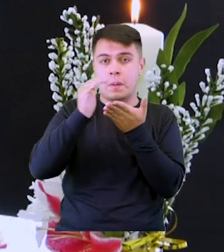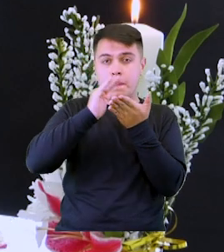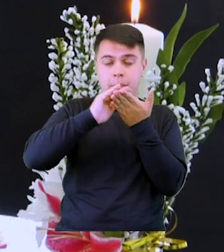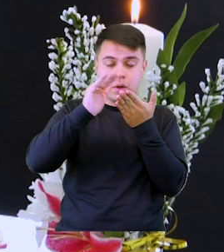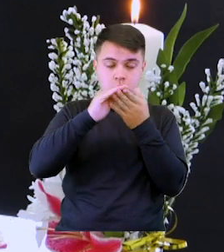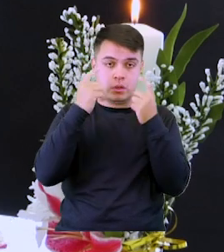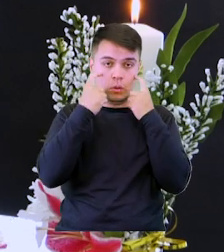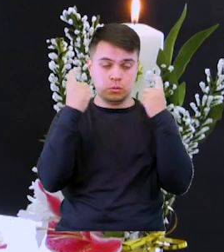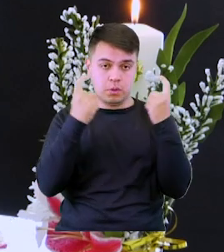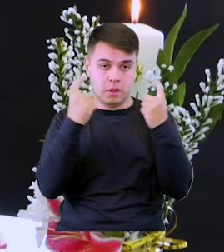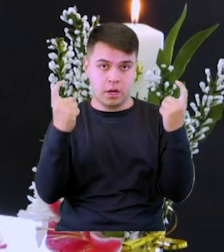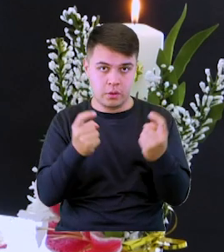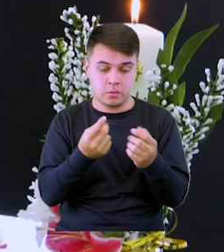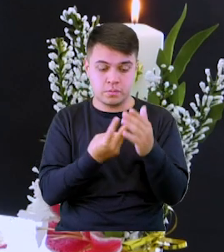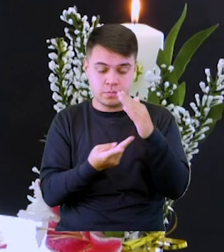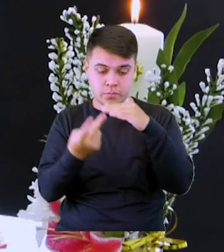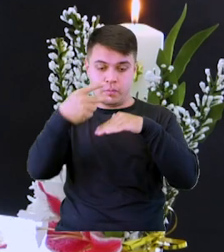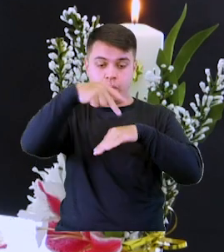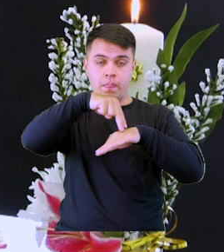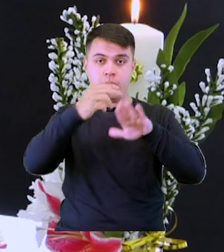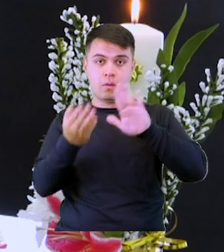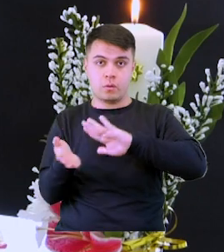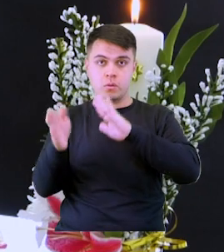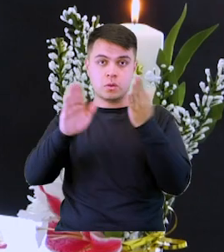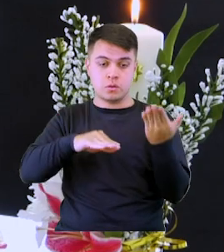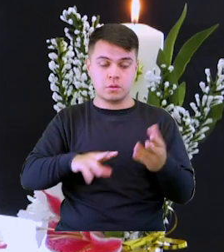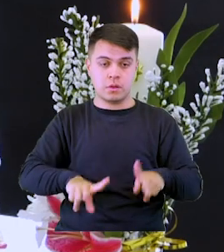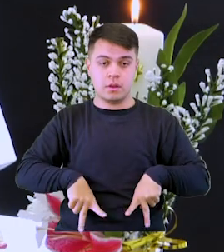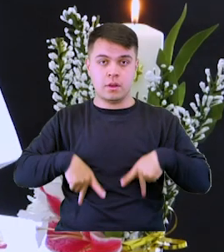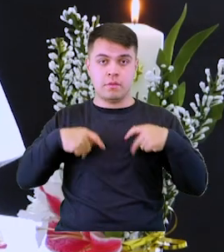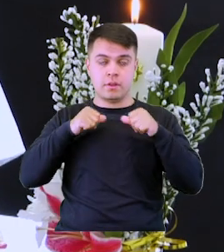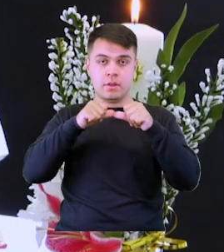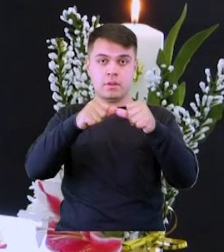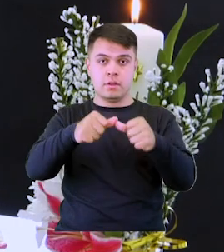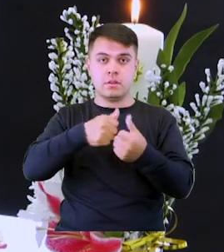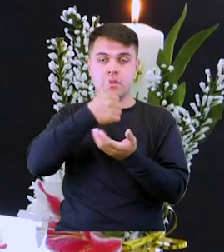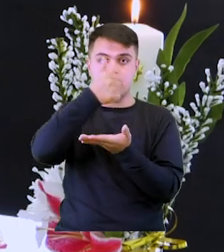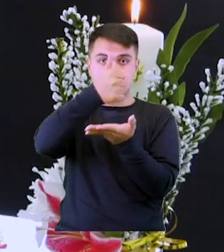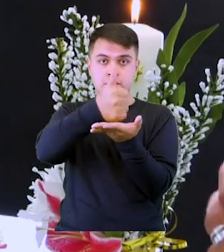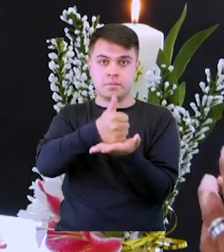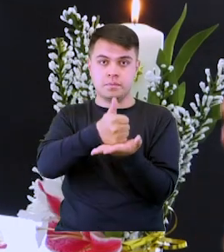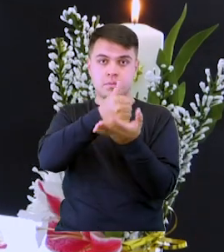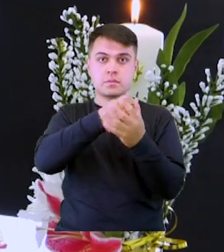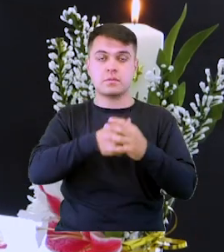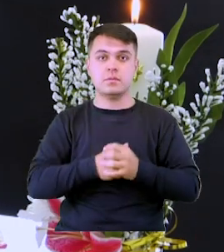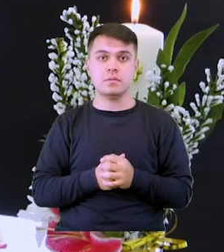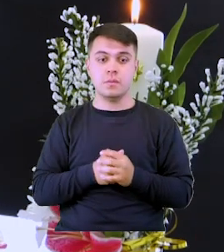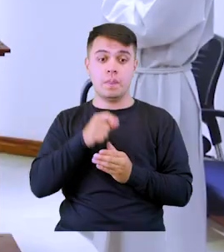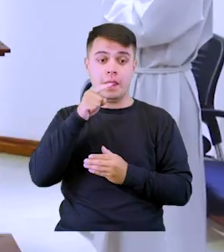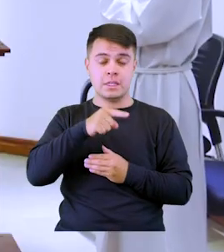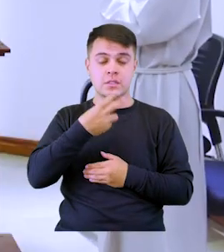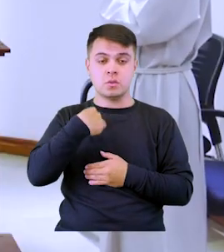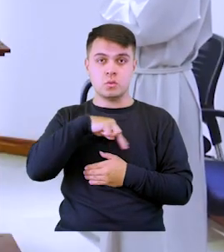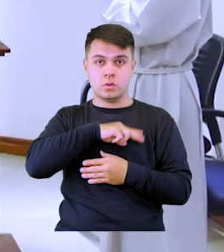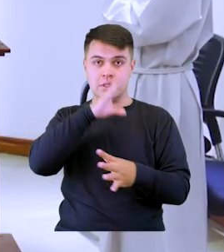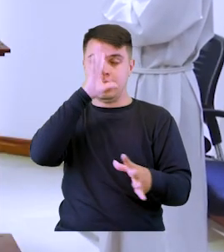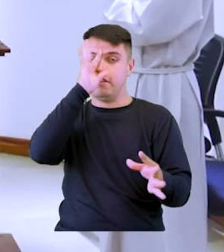de los pecados, la resurrección de la carne y la vida eterna. Amén. Esta es nuestra